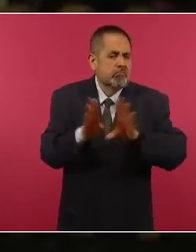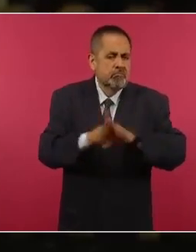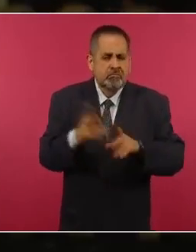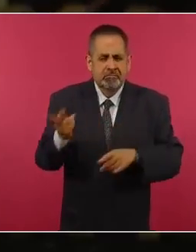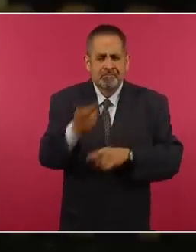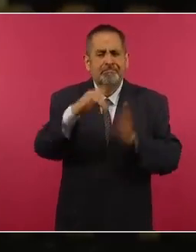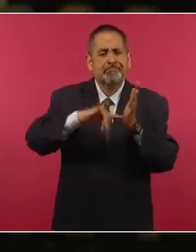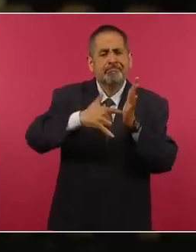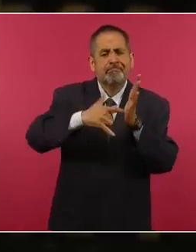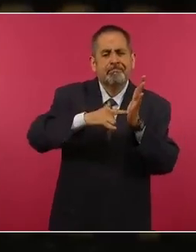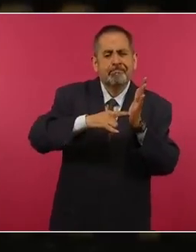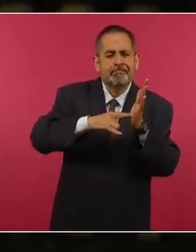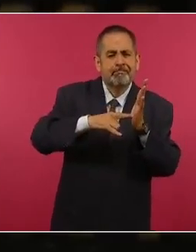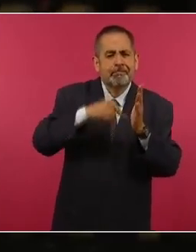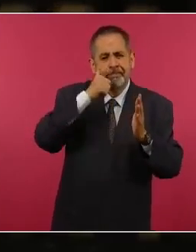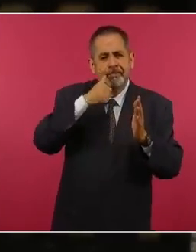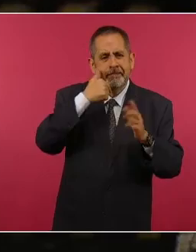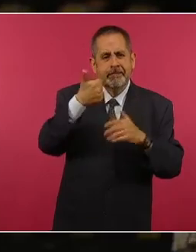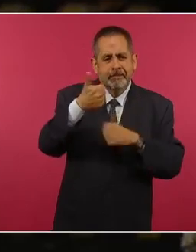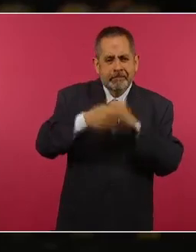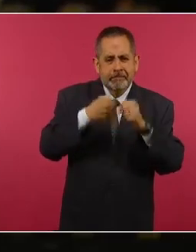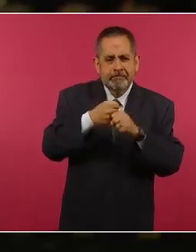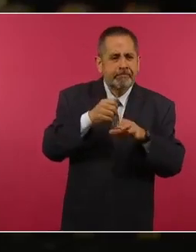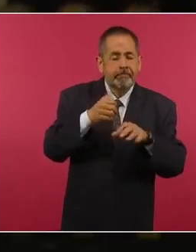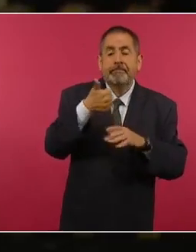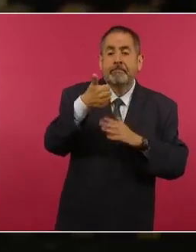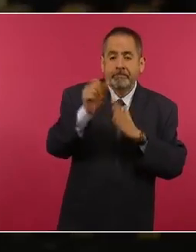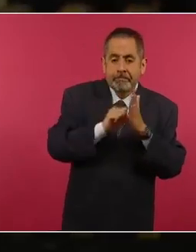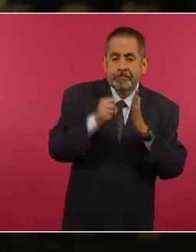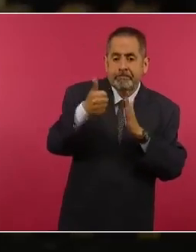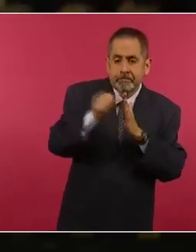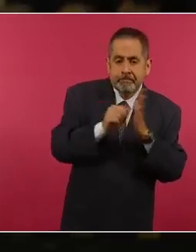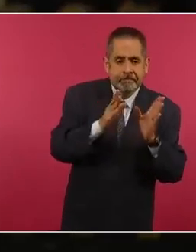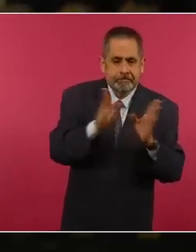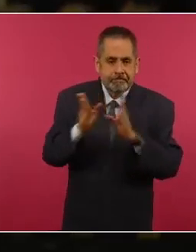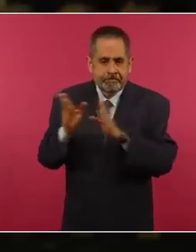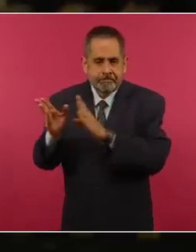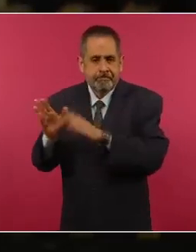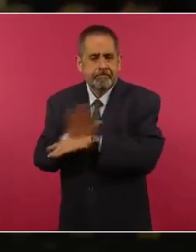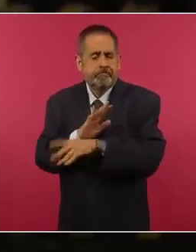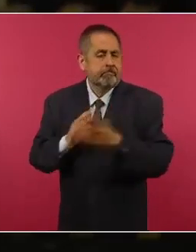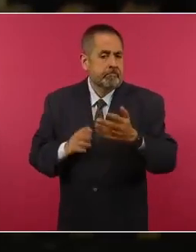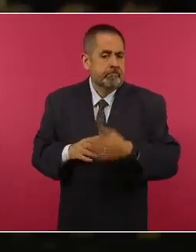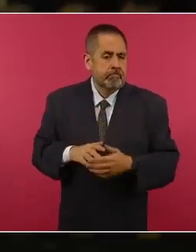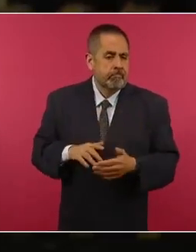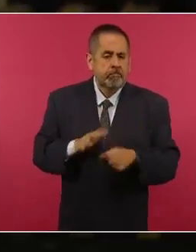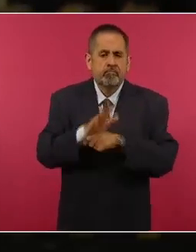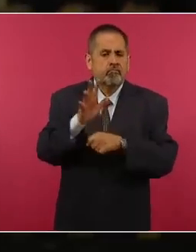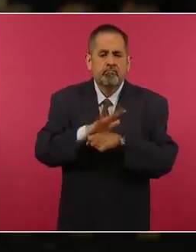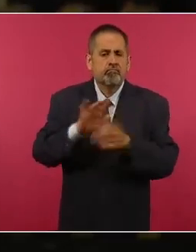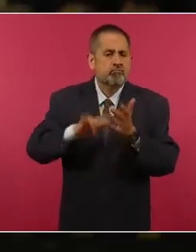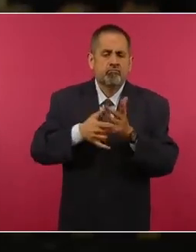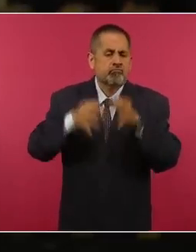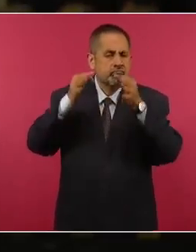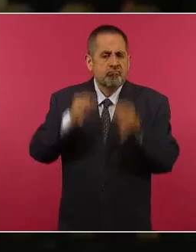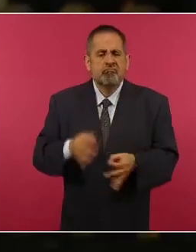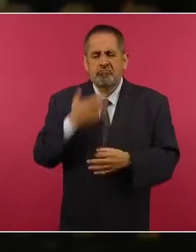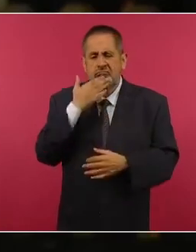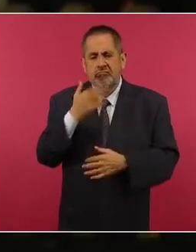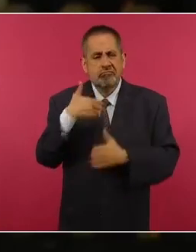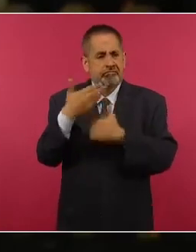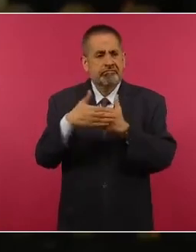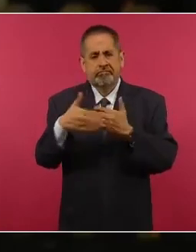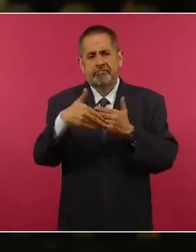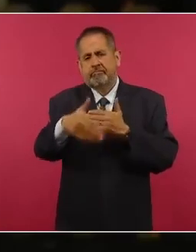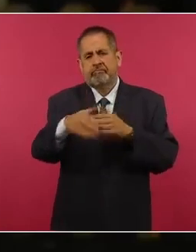explicar hacia la gente, si se elimina este horario, ¿qué horario es el que va a quedar finalmente? O